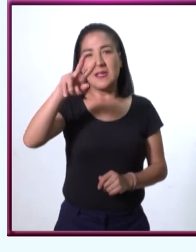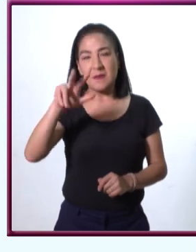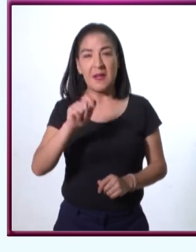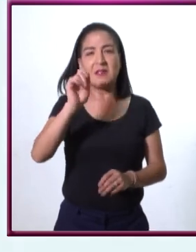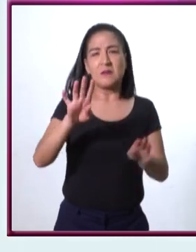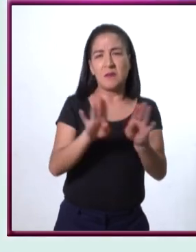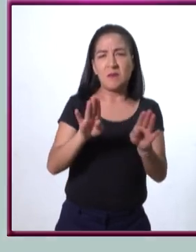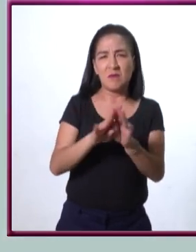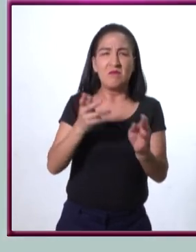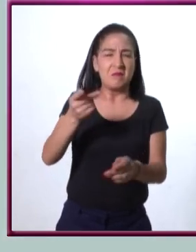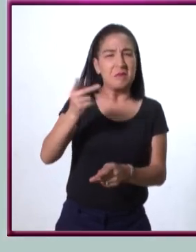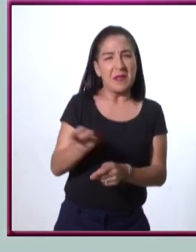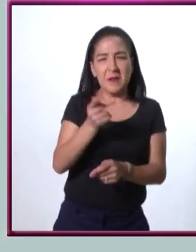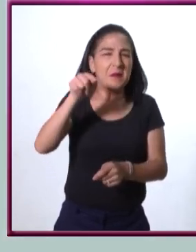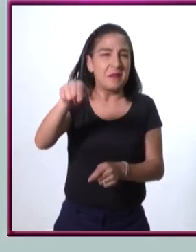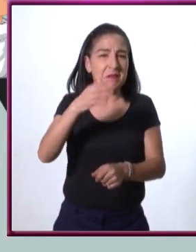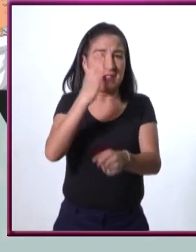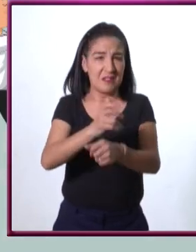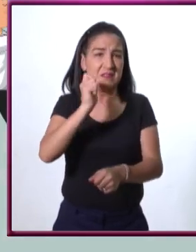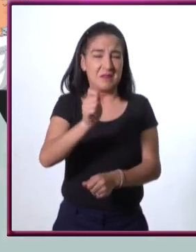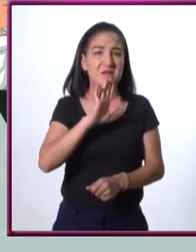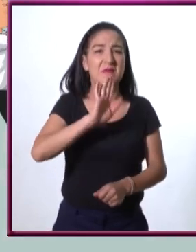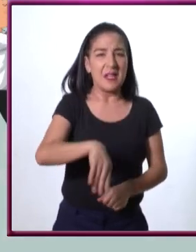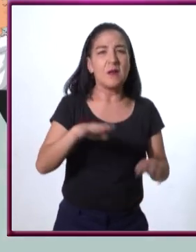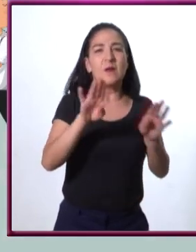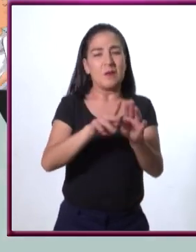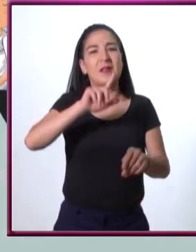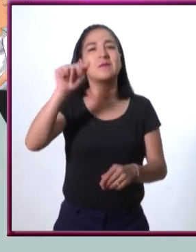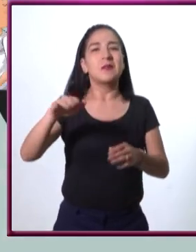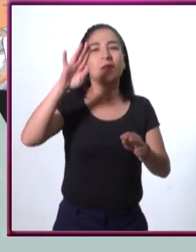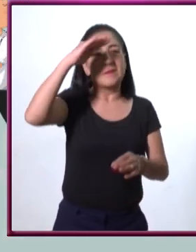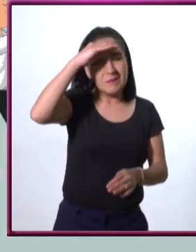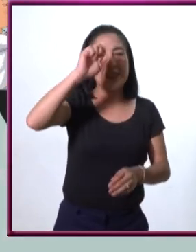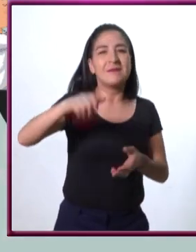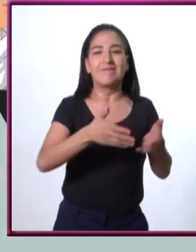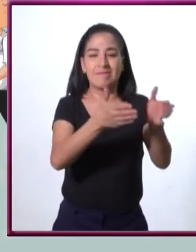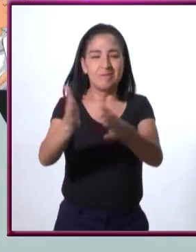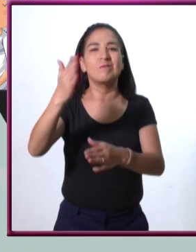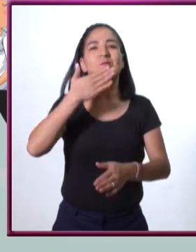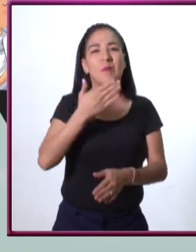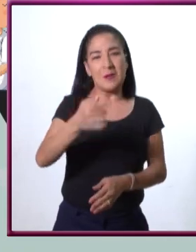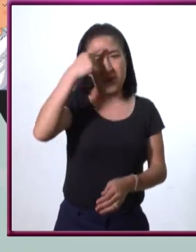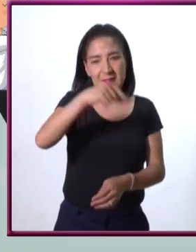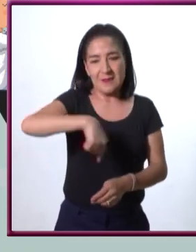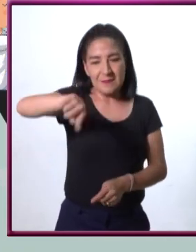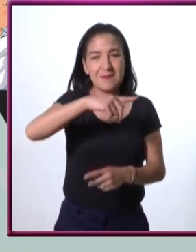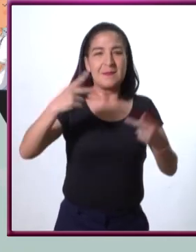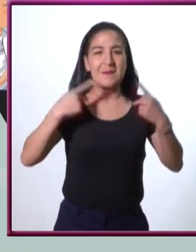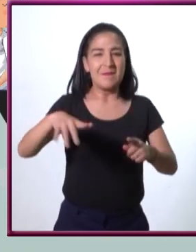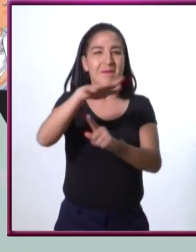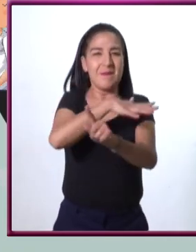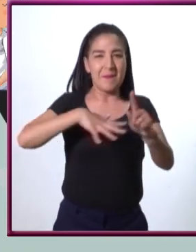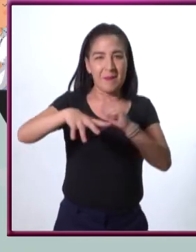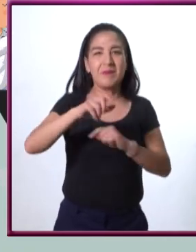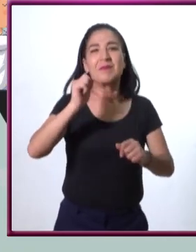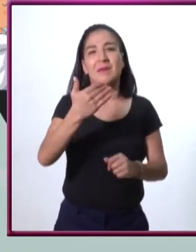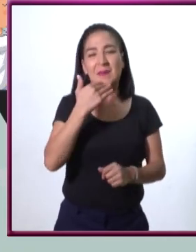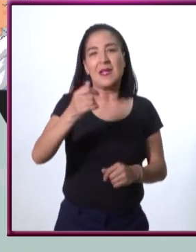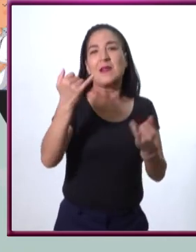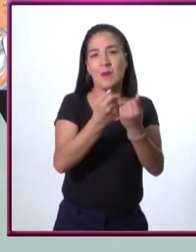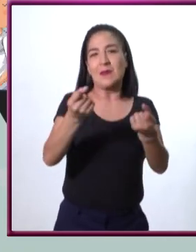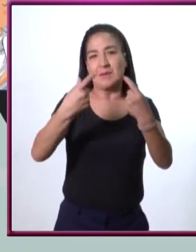conflictos. Quizá en la respuesta encontremos caminos nuevos que sean más humanos y constructivos, por el bien de la sociedad en la que vivimos y por